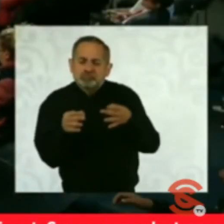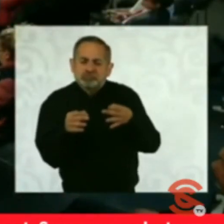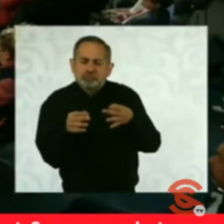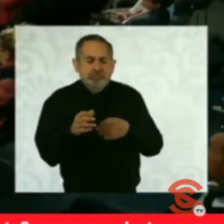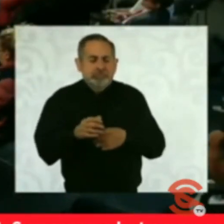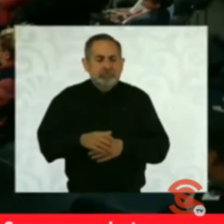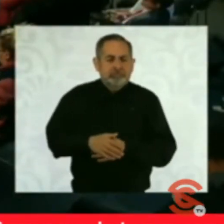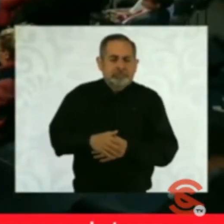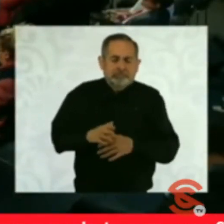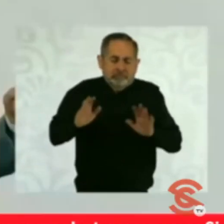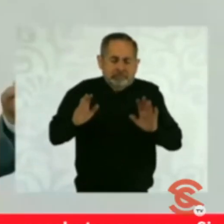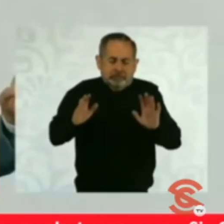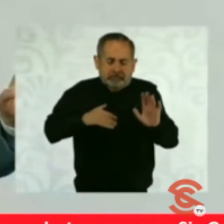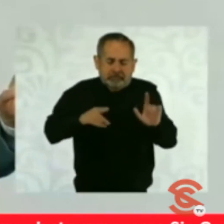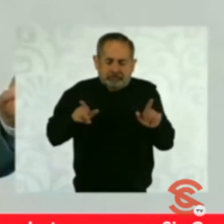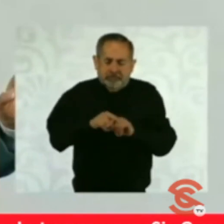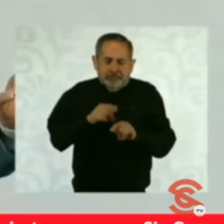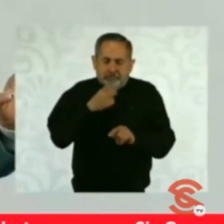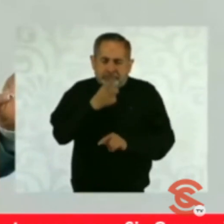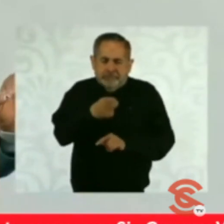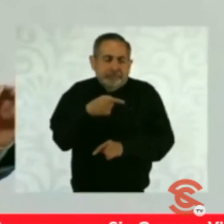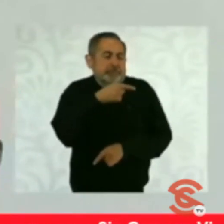No lo voy a calificar.